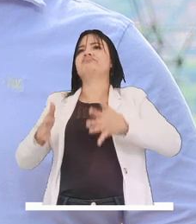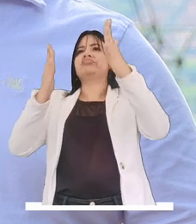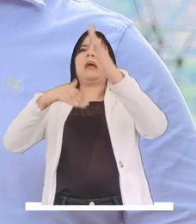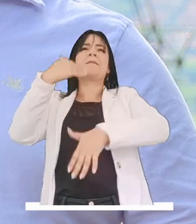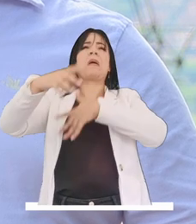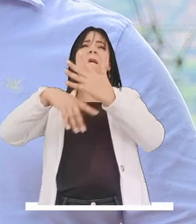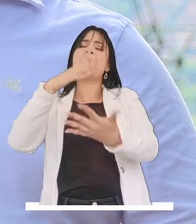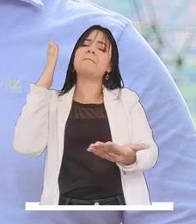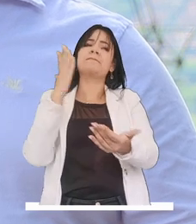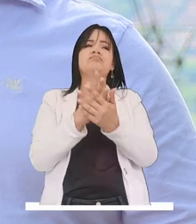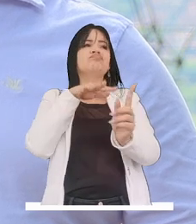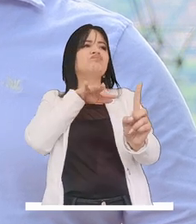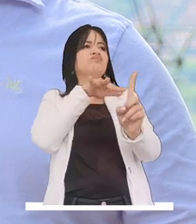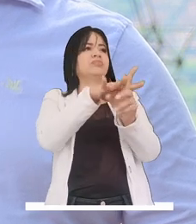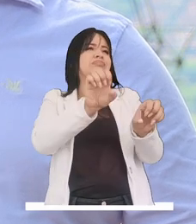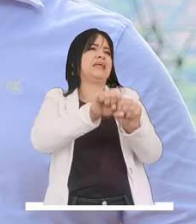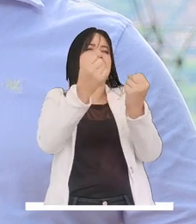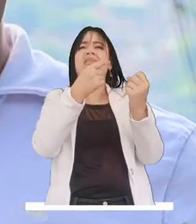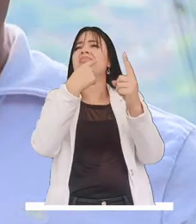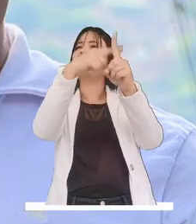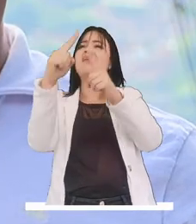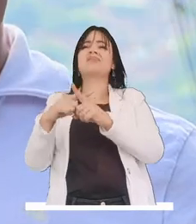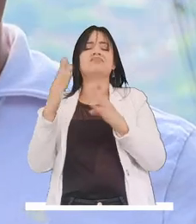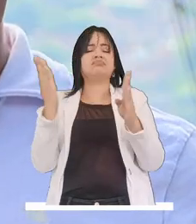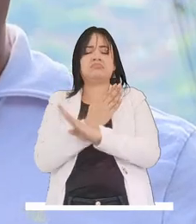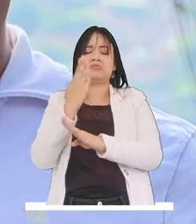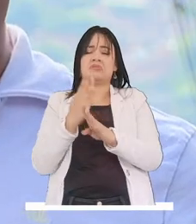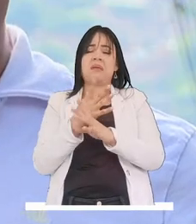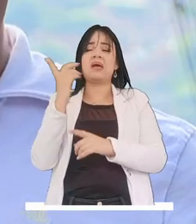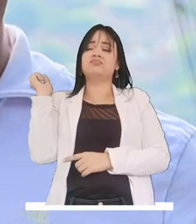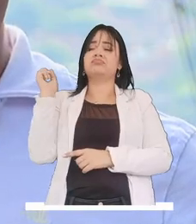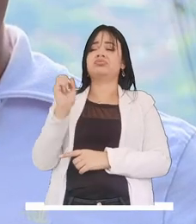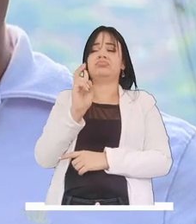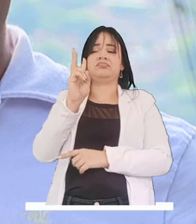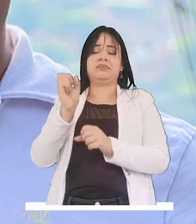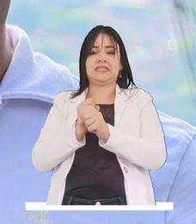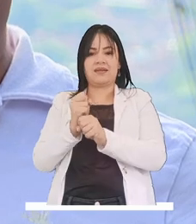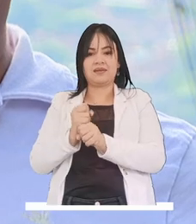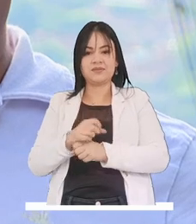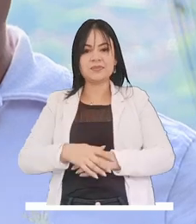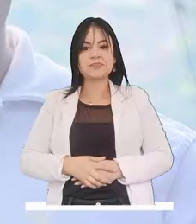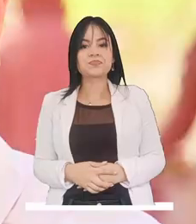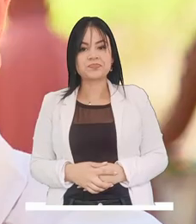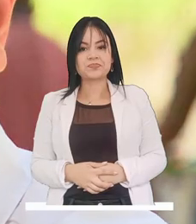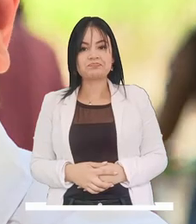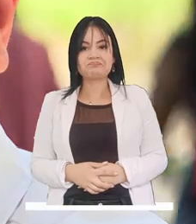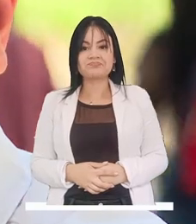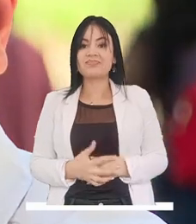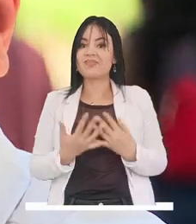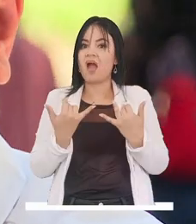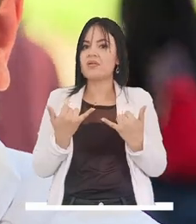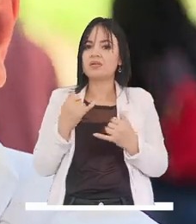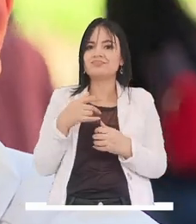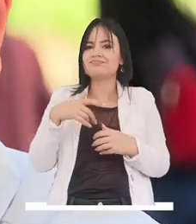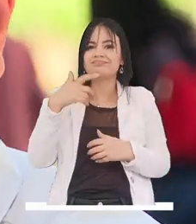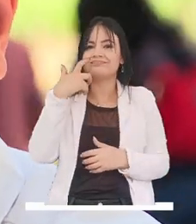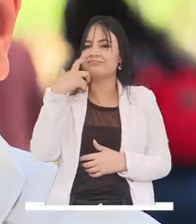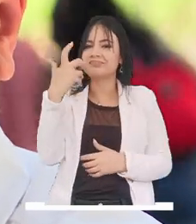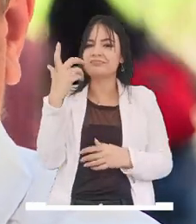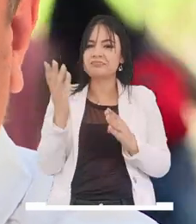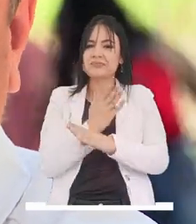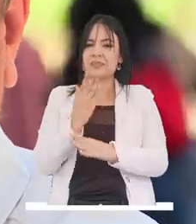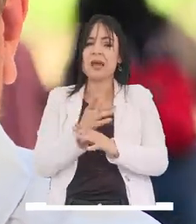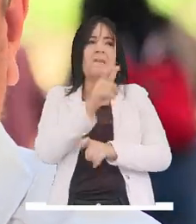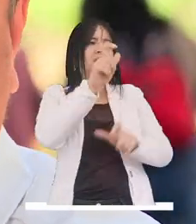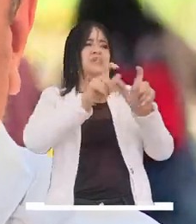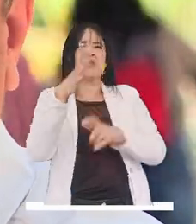y no siga perjudicando cada uno de nuestros habitantes con diferentes problemáticas que hemos tenido durante 2 décadas. Hoy uno de los problemas más grandes